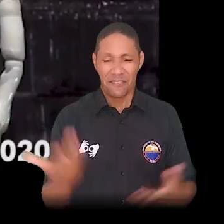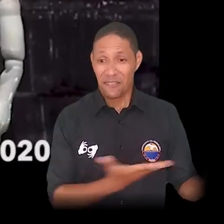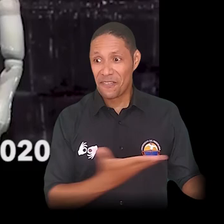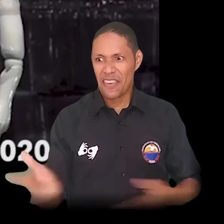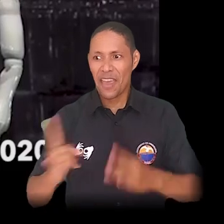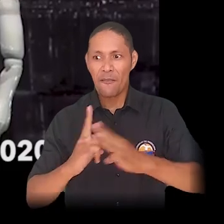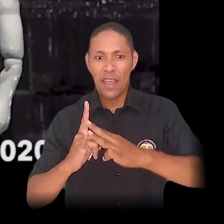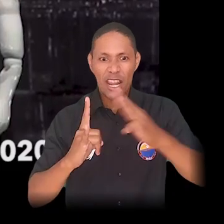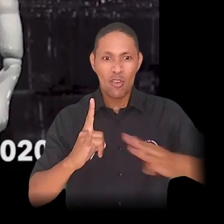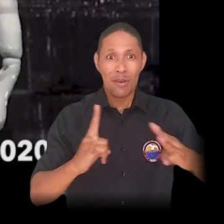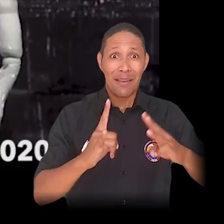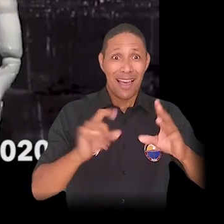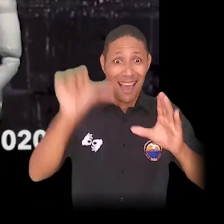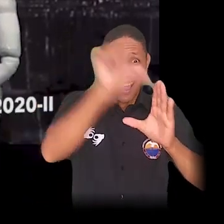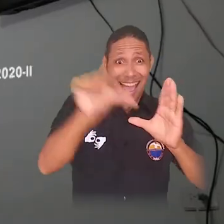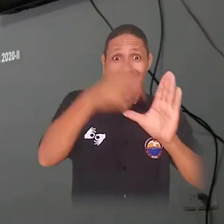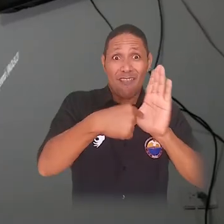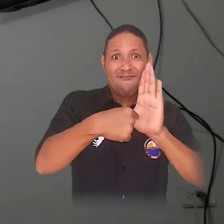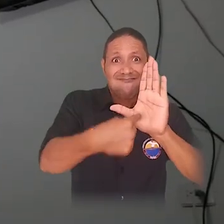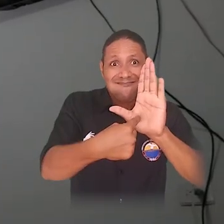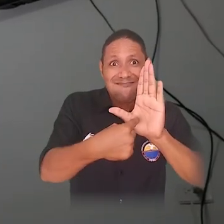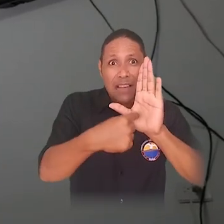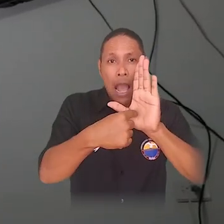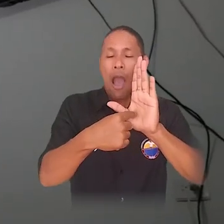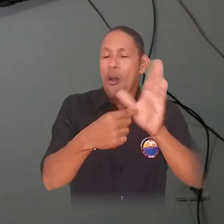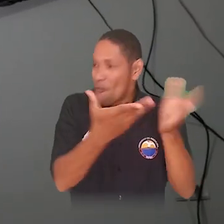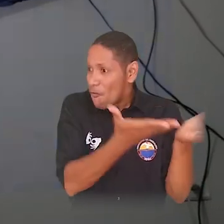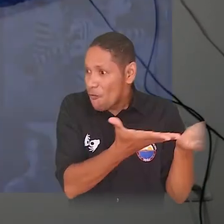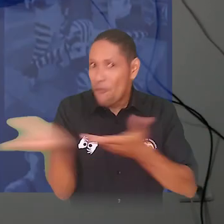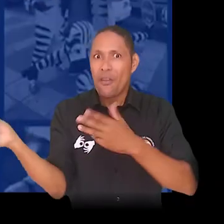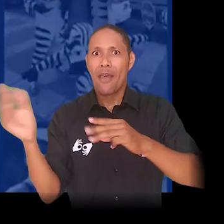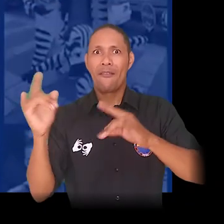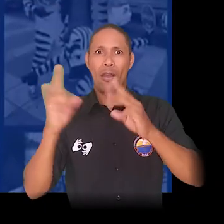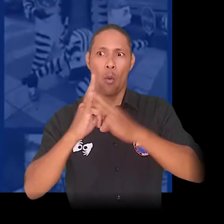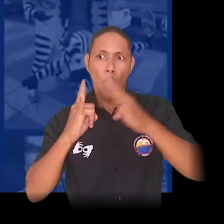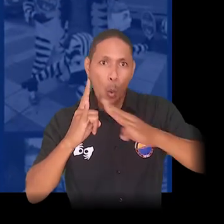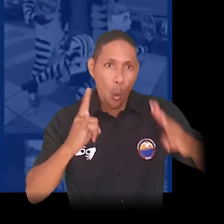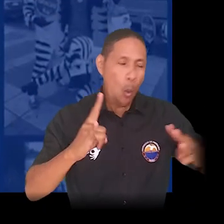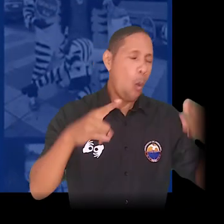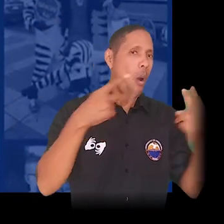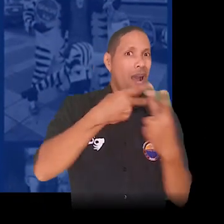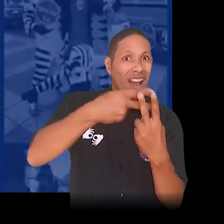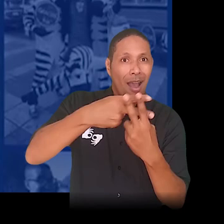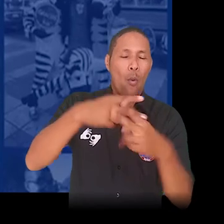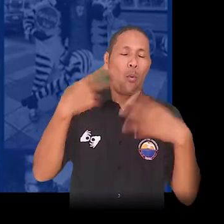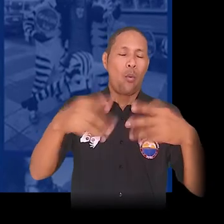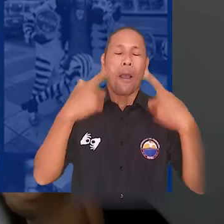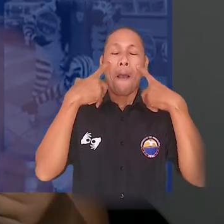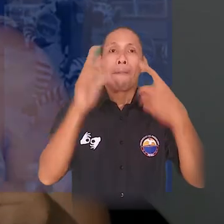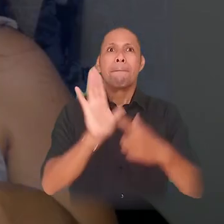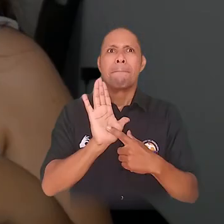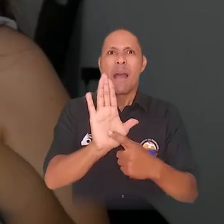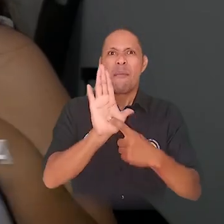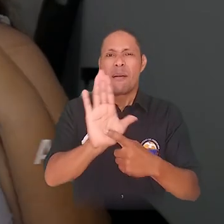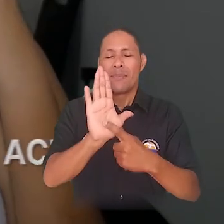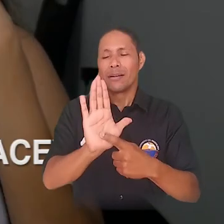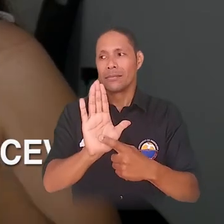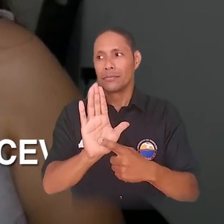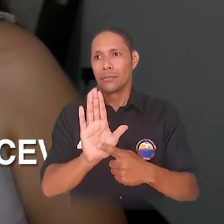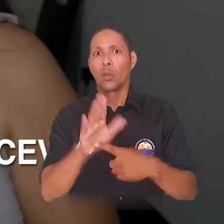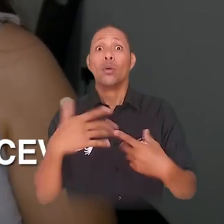Bienvenida a Unimagdalena fue el hashtag con el que los estudiantes se unieron al evento de bienvenida del nuevo semestre. Una